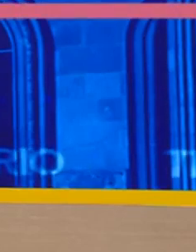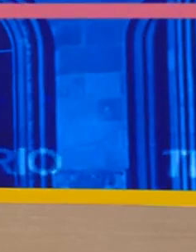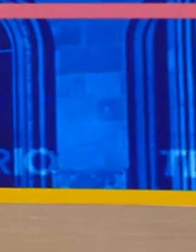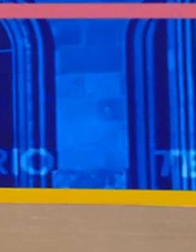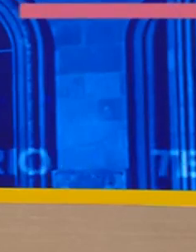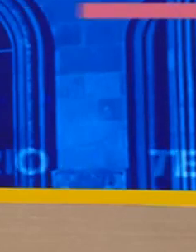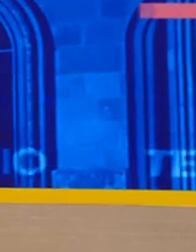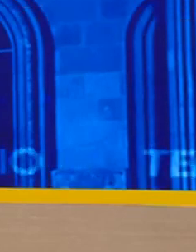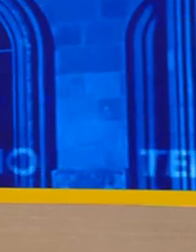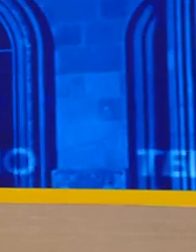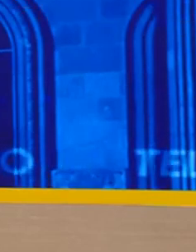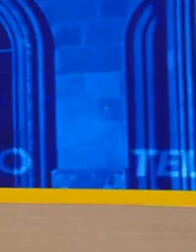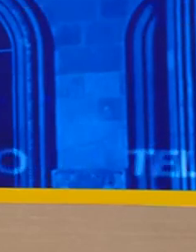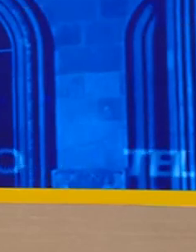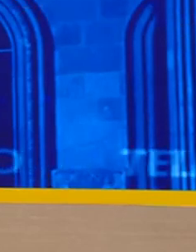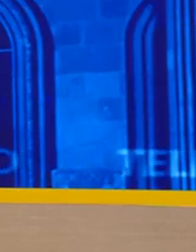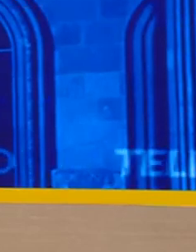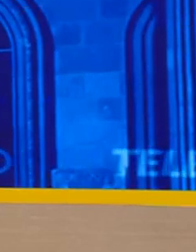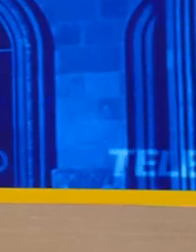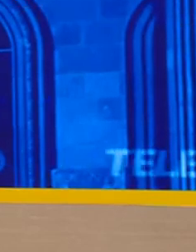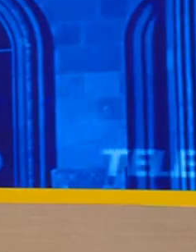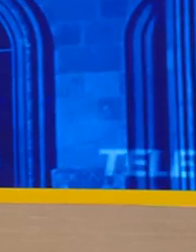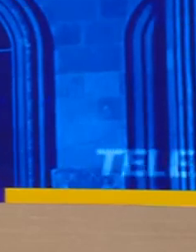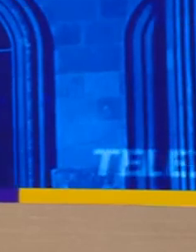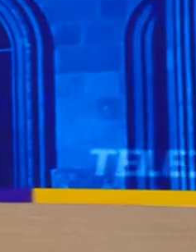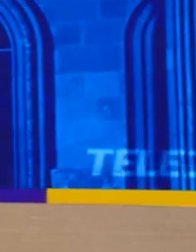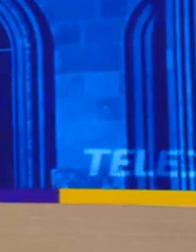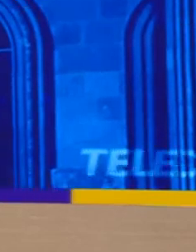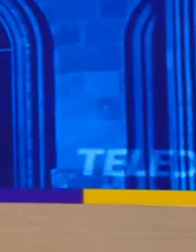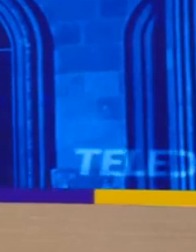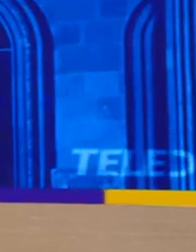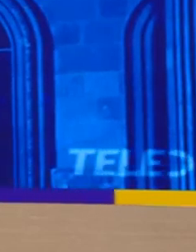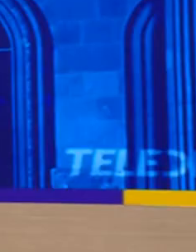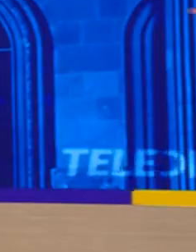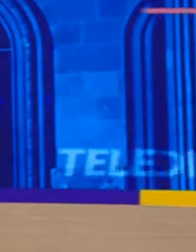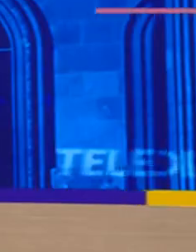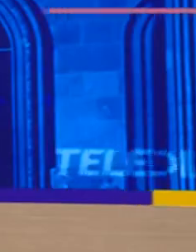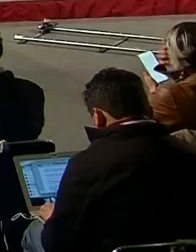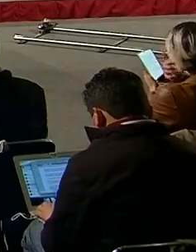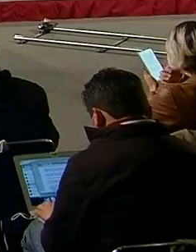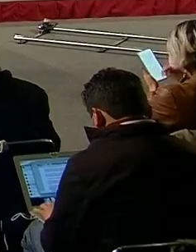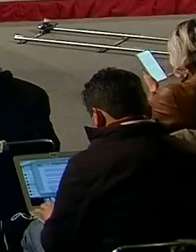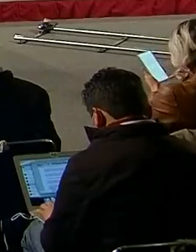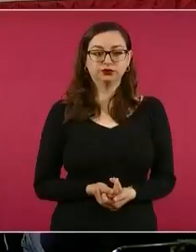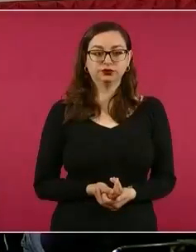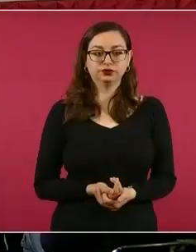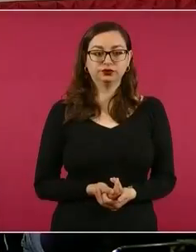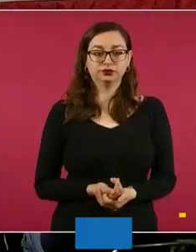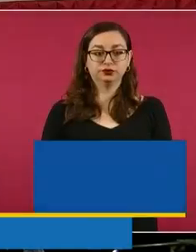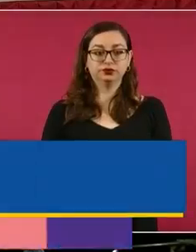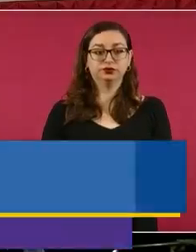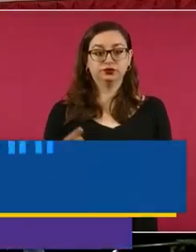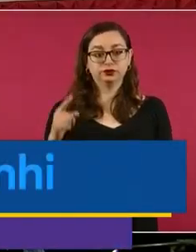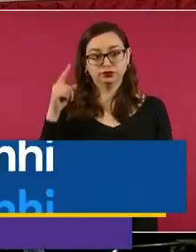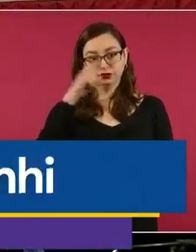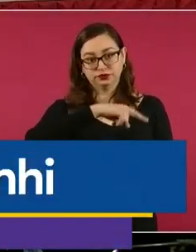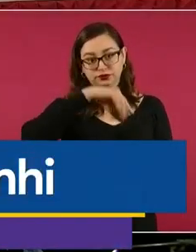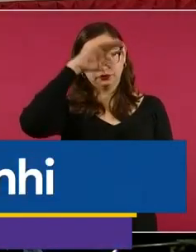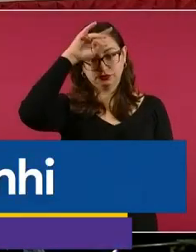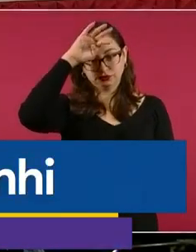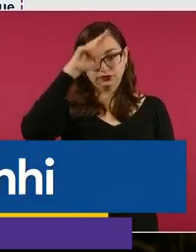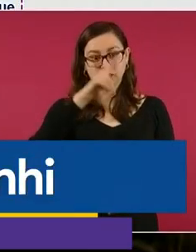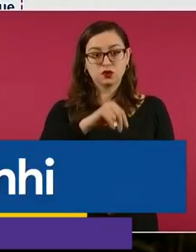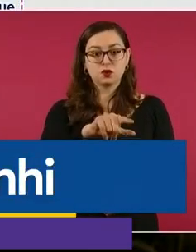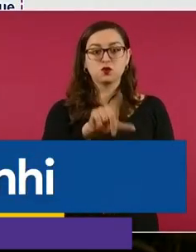el subsecretario de seguridad Ricardo Mejía ya informó que la carpeta de investigación sobre el caso del asesinato de la joven